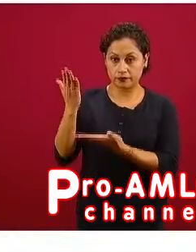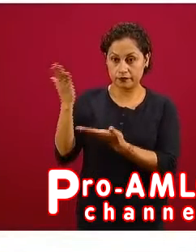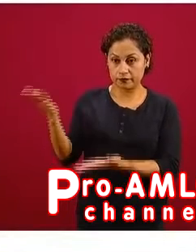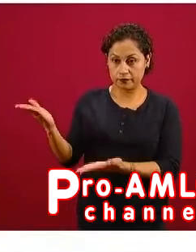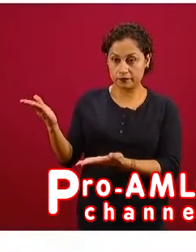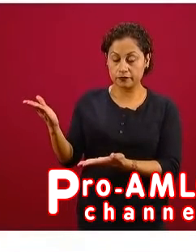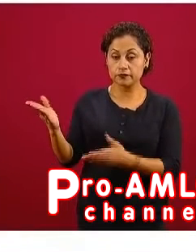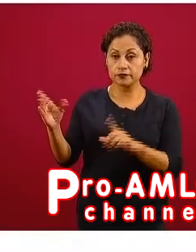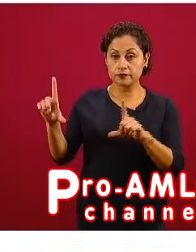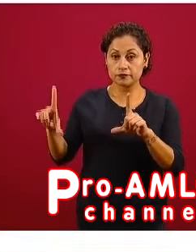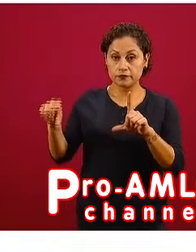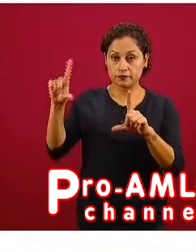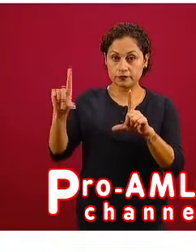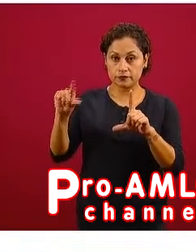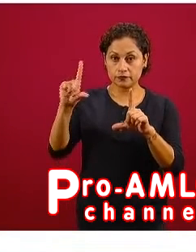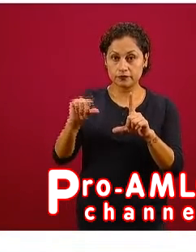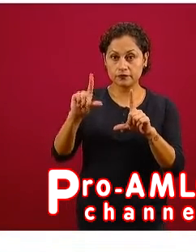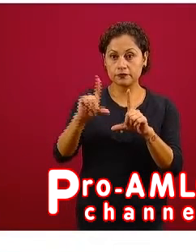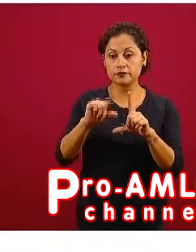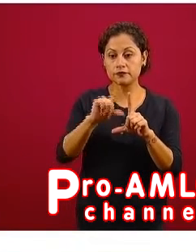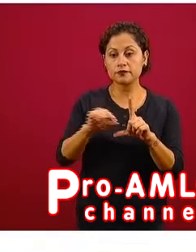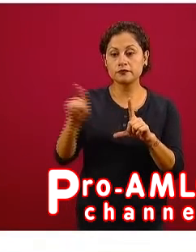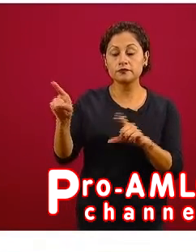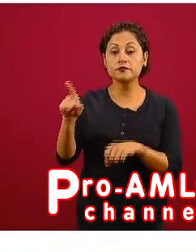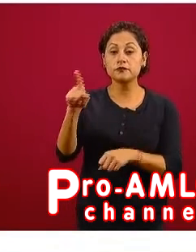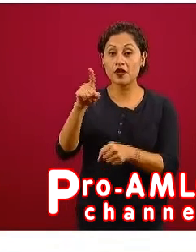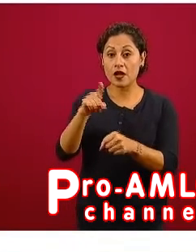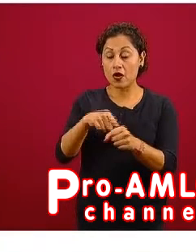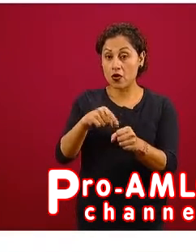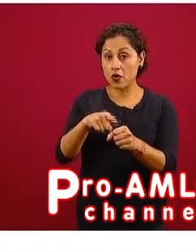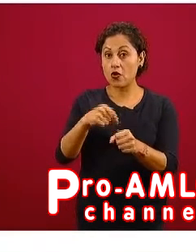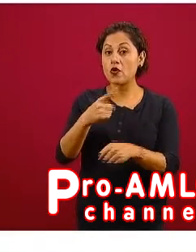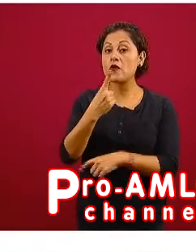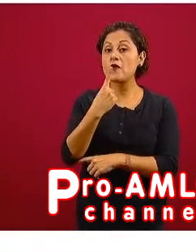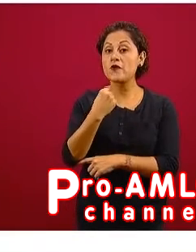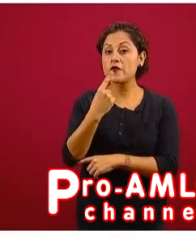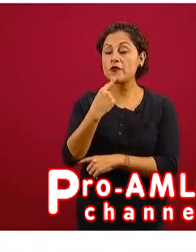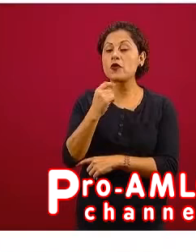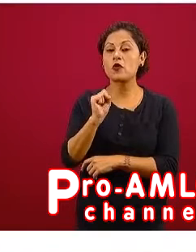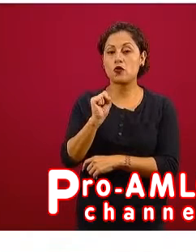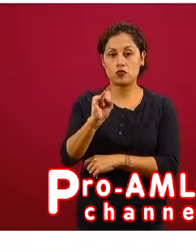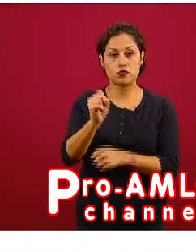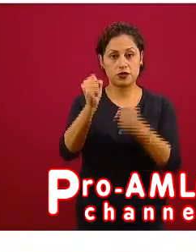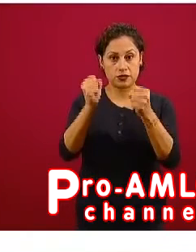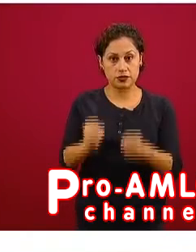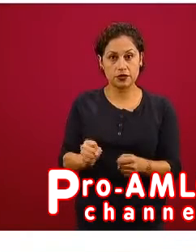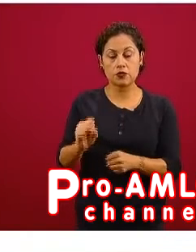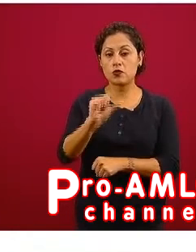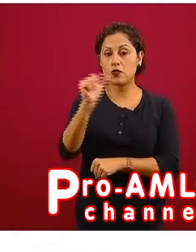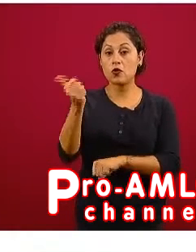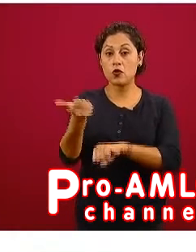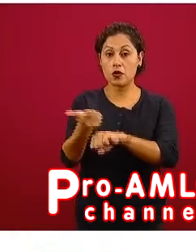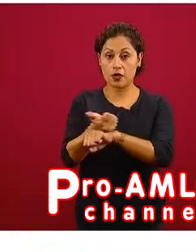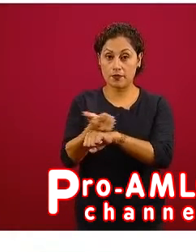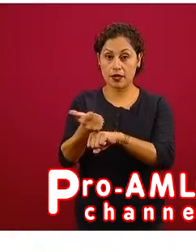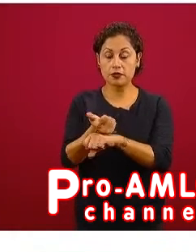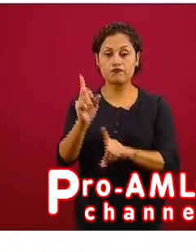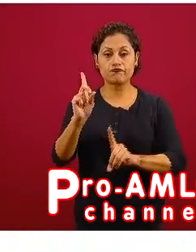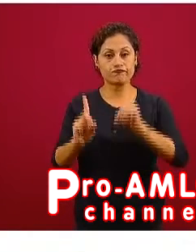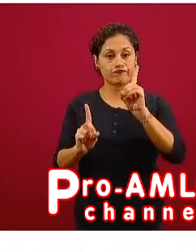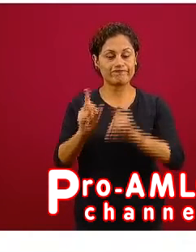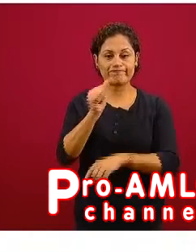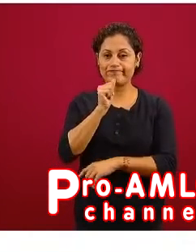por casos confirmados, que son los que están en las barras de color rojo, así como los casos que aún son sospechosos en el color